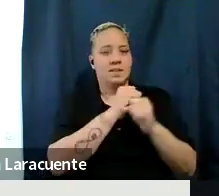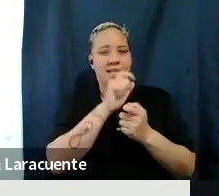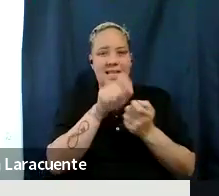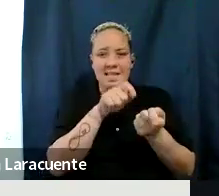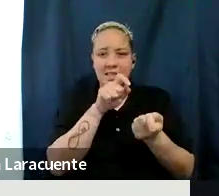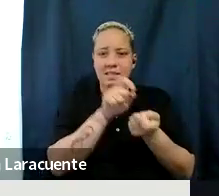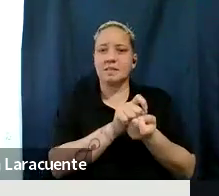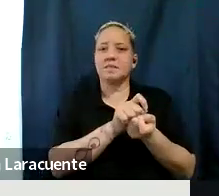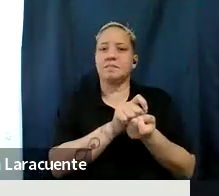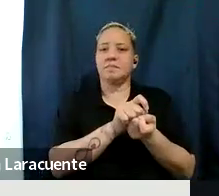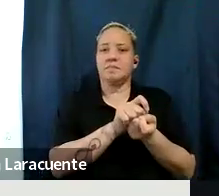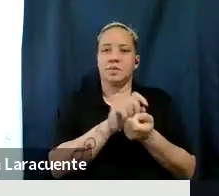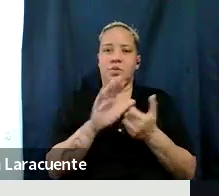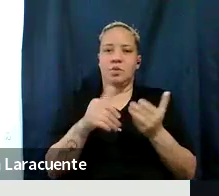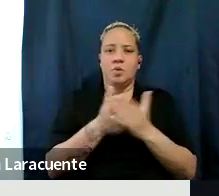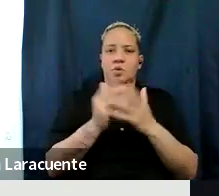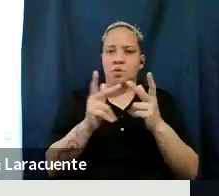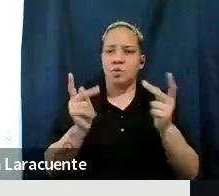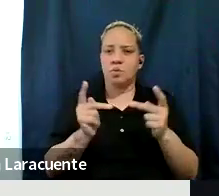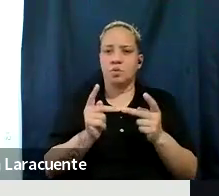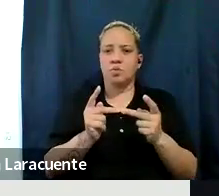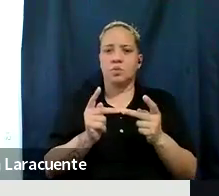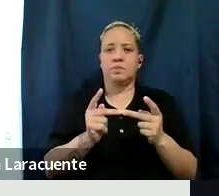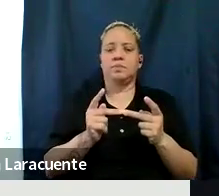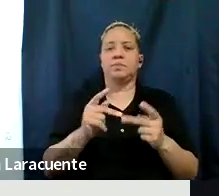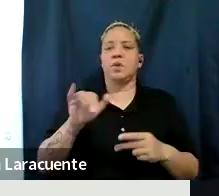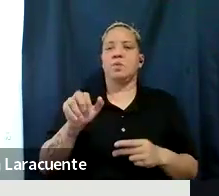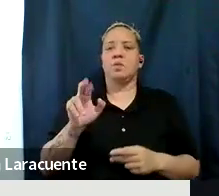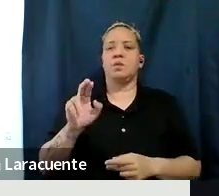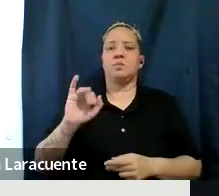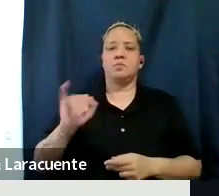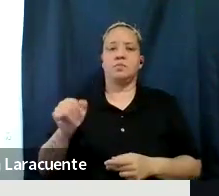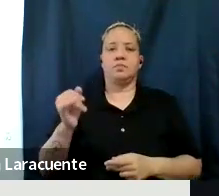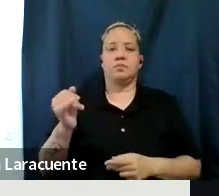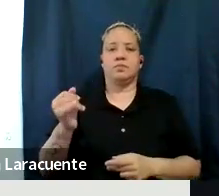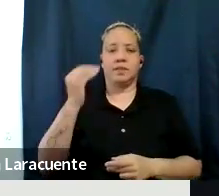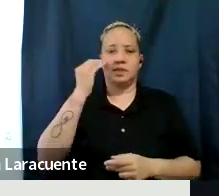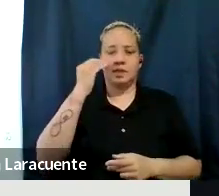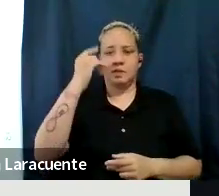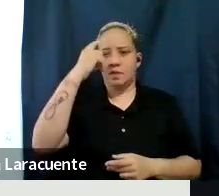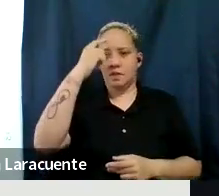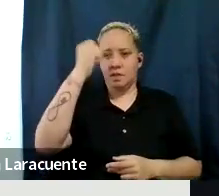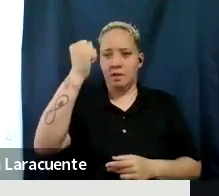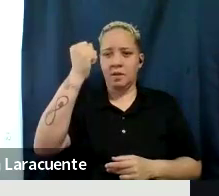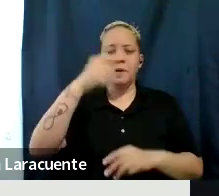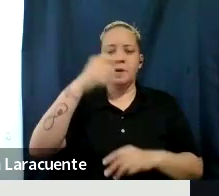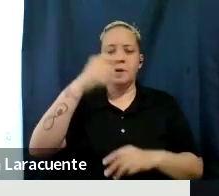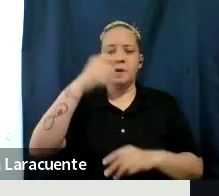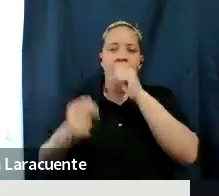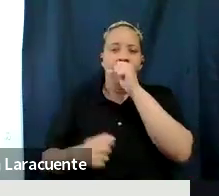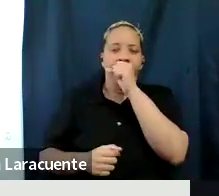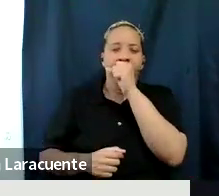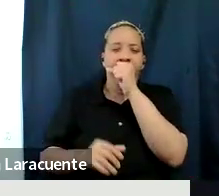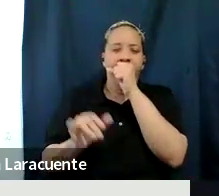exactitud de todos los lugares que Juan Ramón Jiménez se sabía de memoria de Puerto Rico, incluso de las